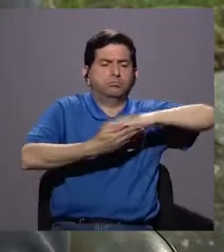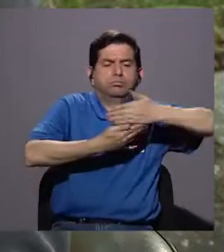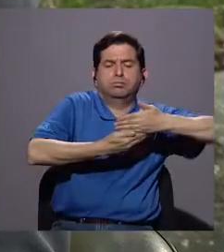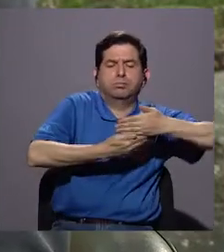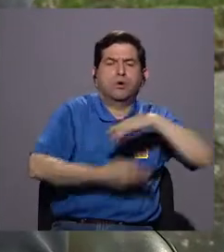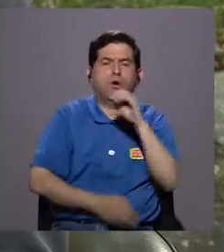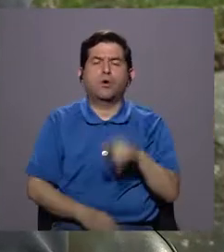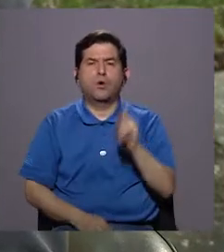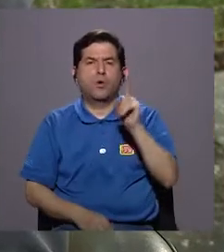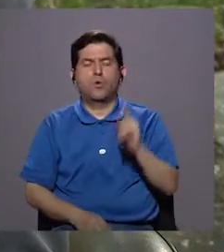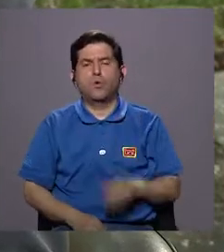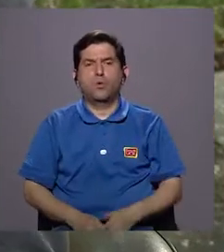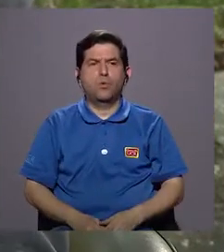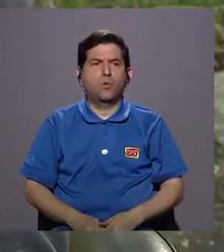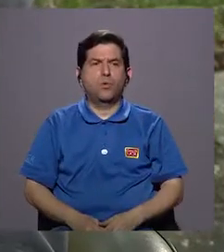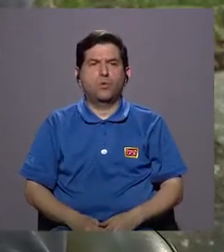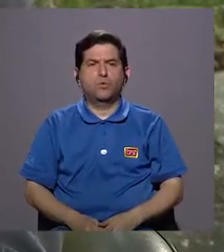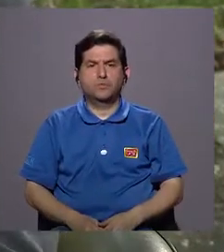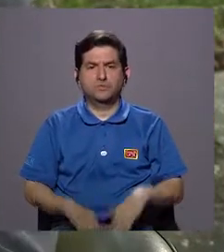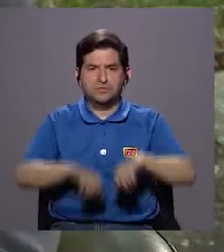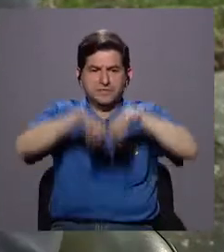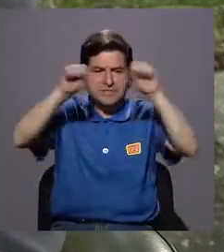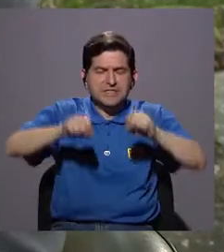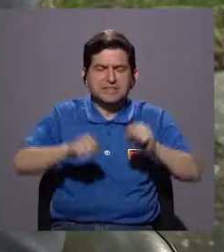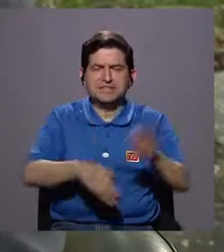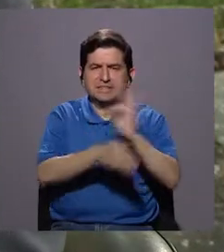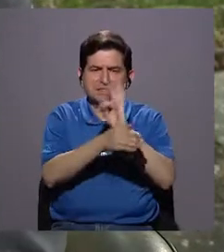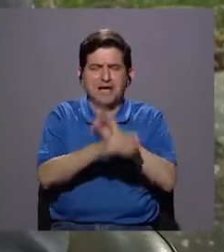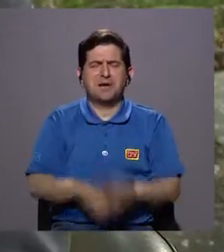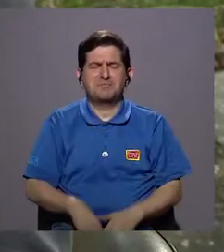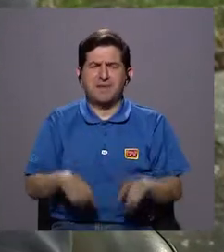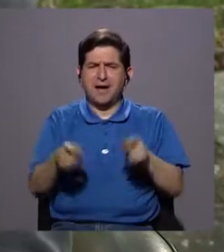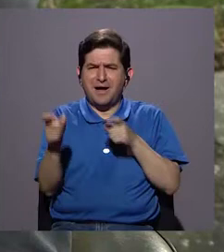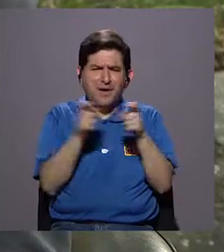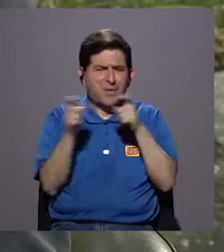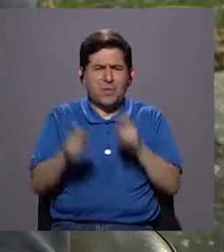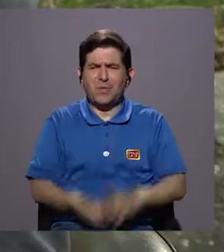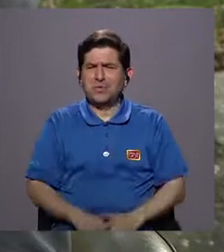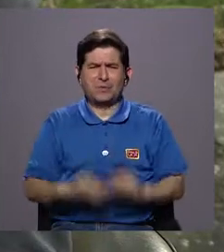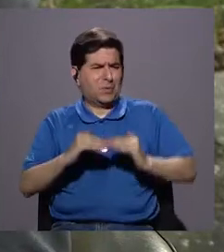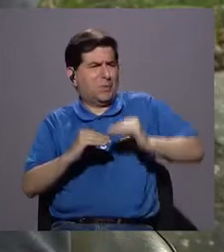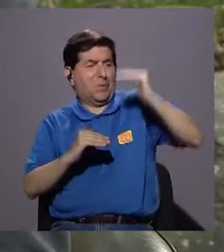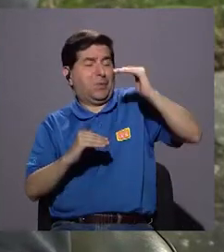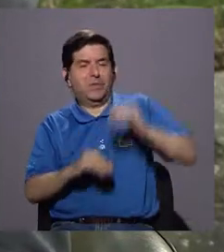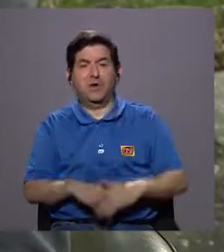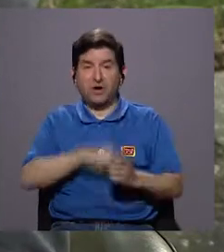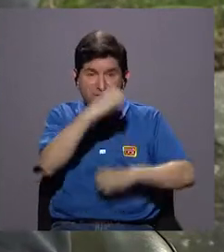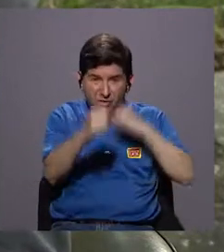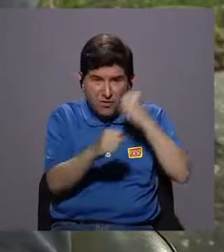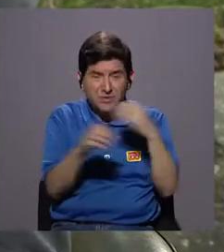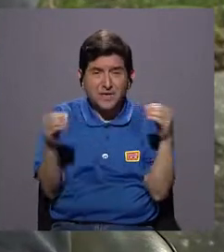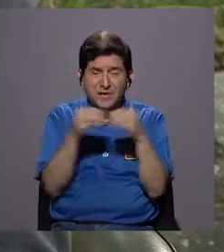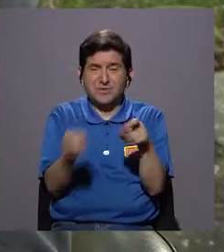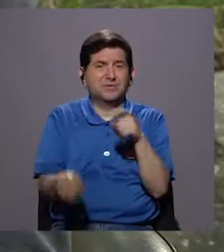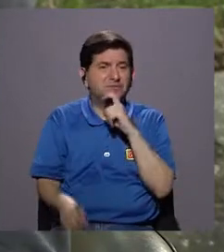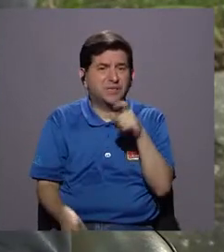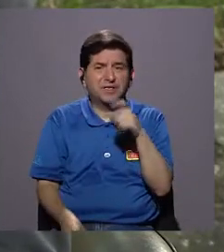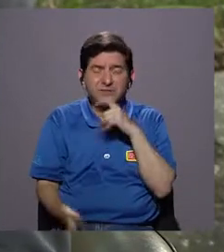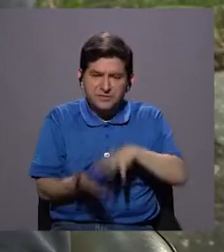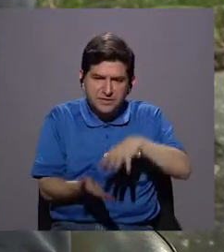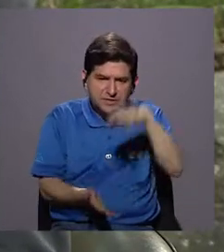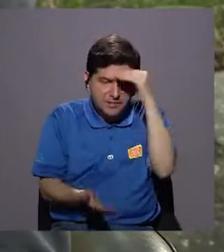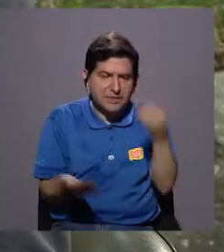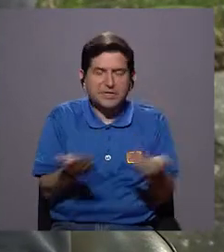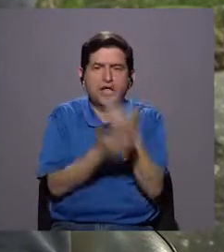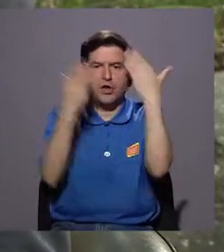una caja de televisión que tiene un control muy sofisticado. Eso con la edad es más difícil de aprender